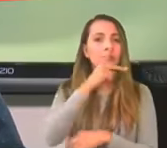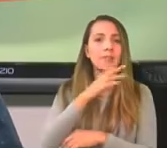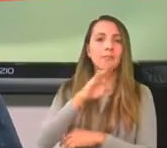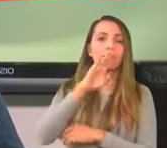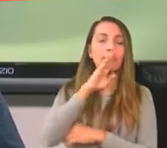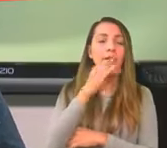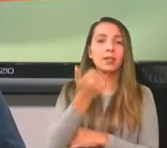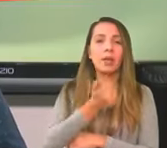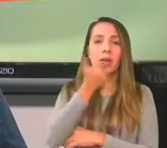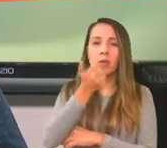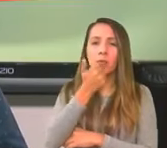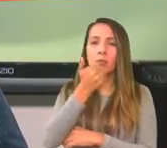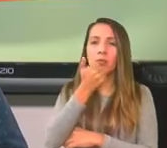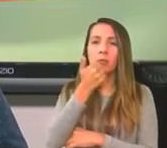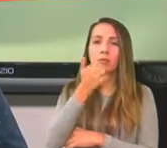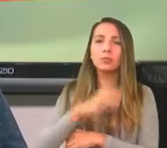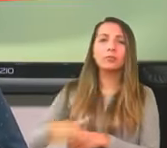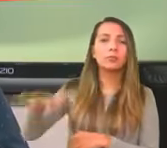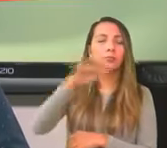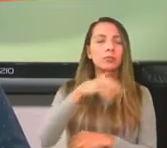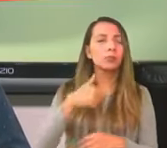y en los alumnos.